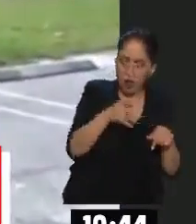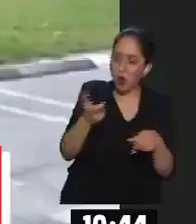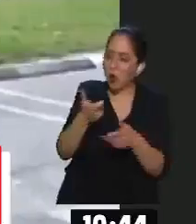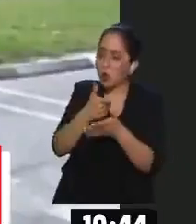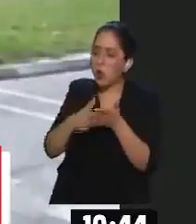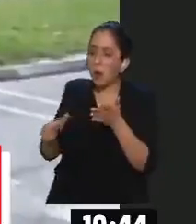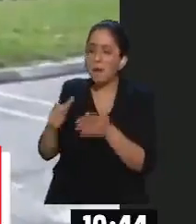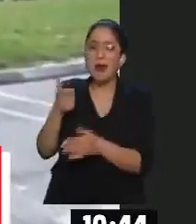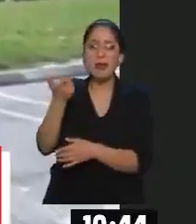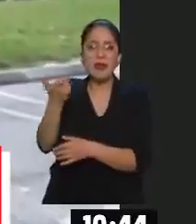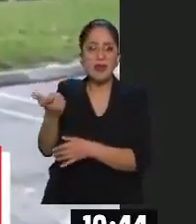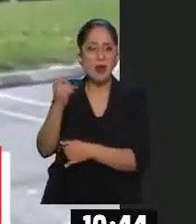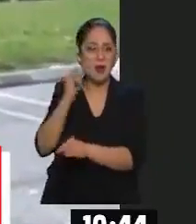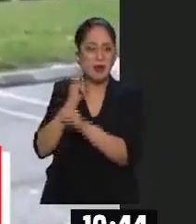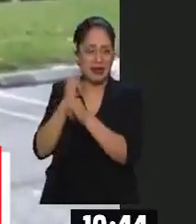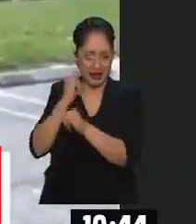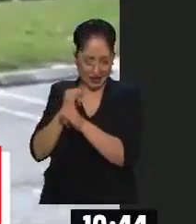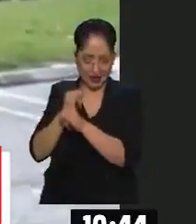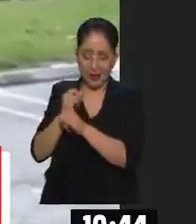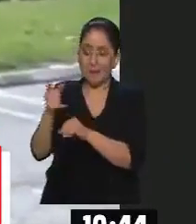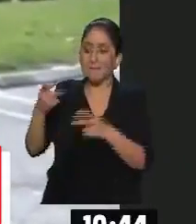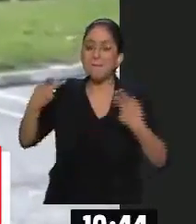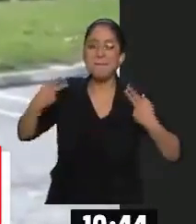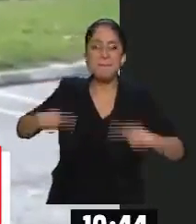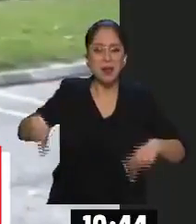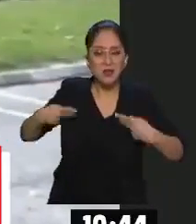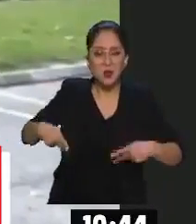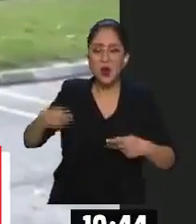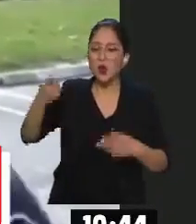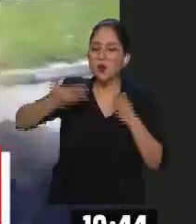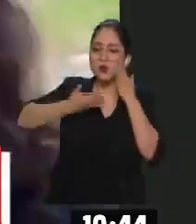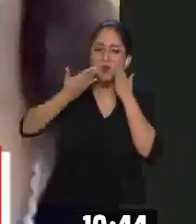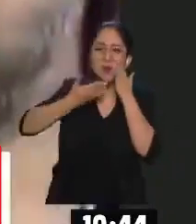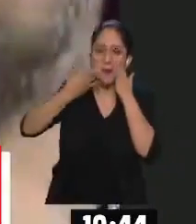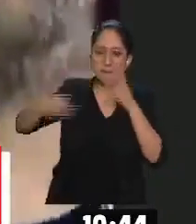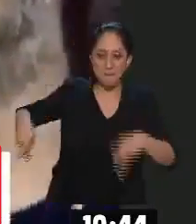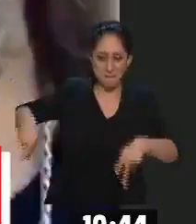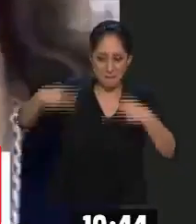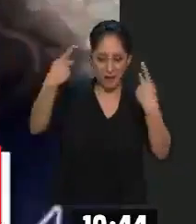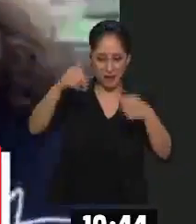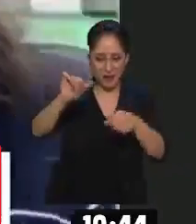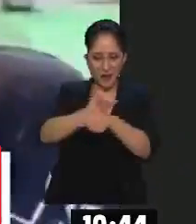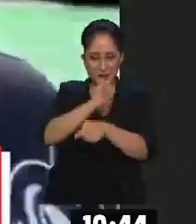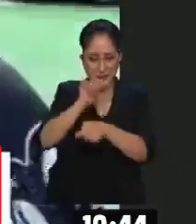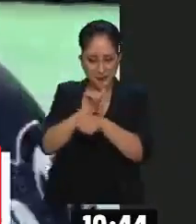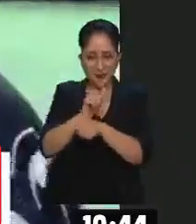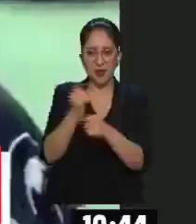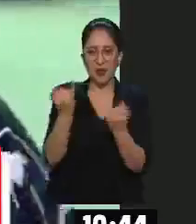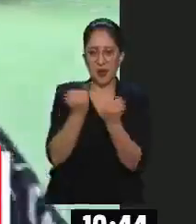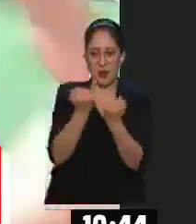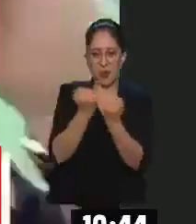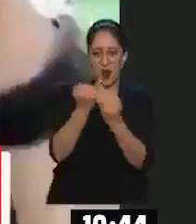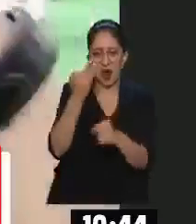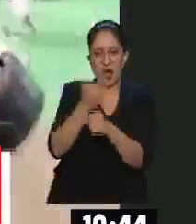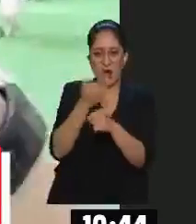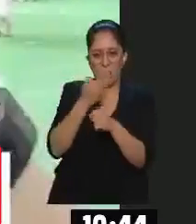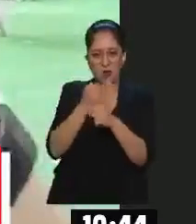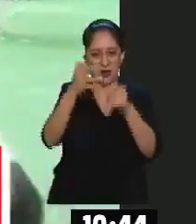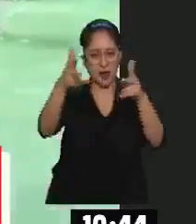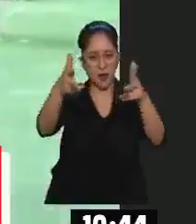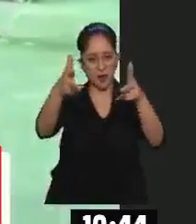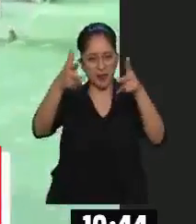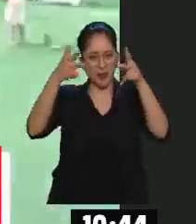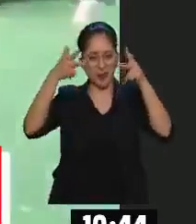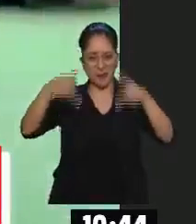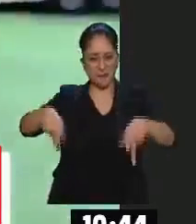desarrolladores, mucha gente que se dedica a la venta de autos, incluso aquí donde estoy yo hay un food truck, me muevo un poco para que lo vean acá en la parte